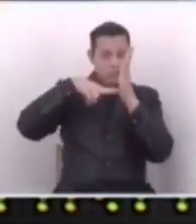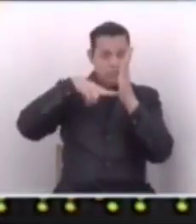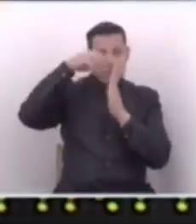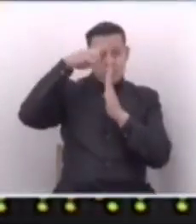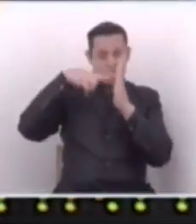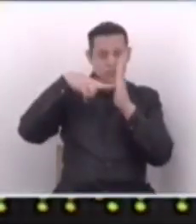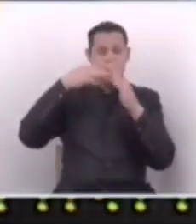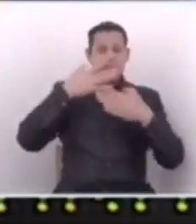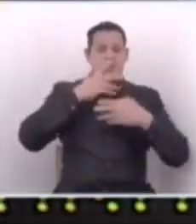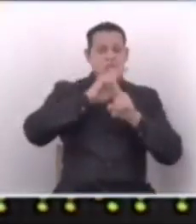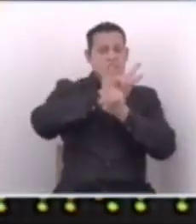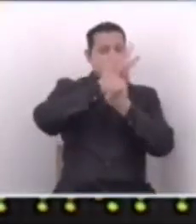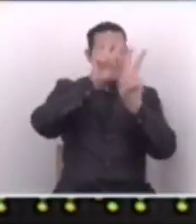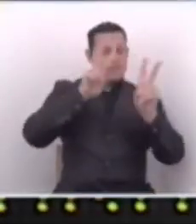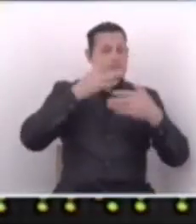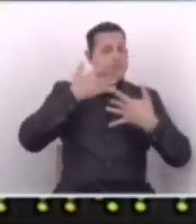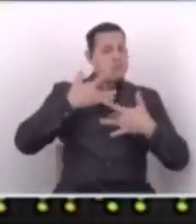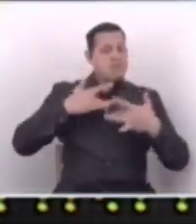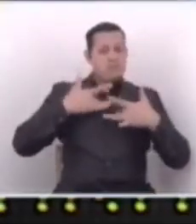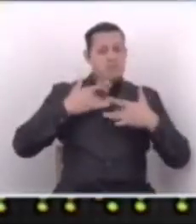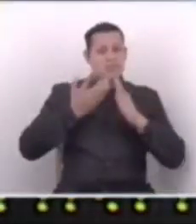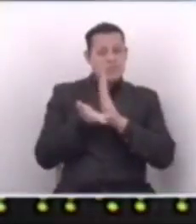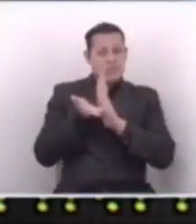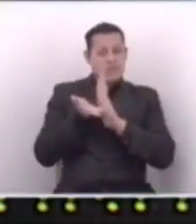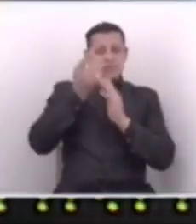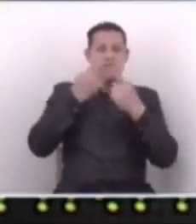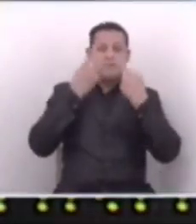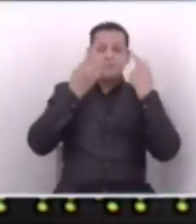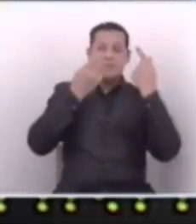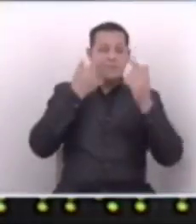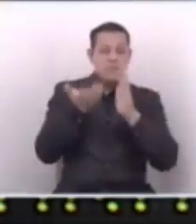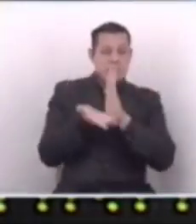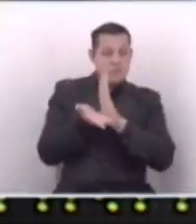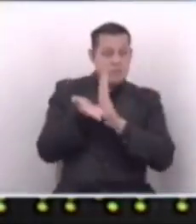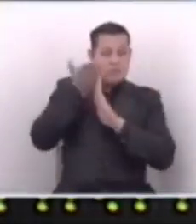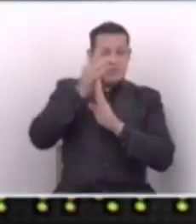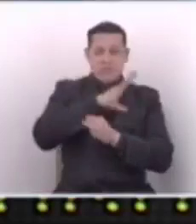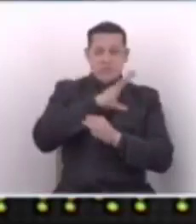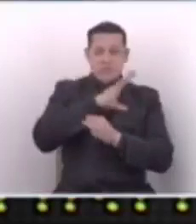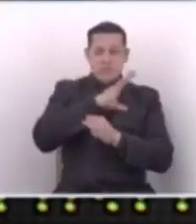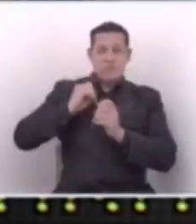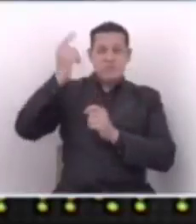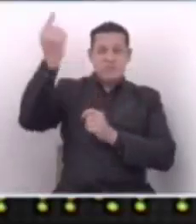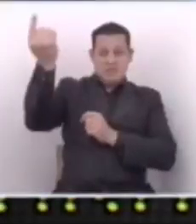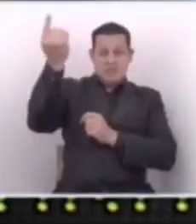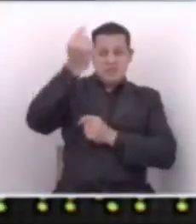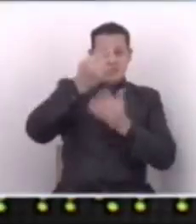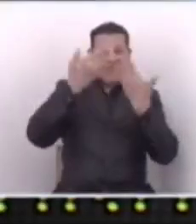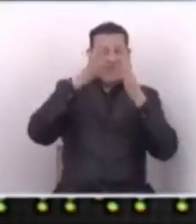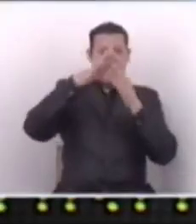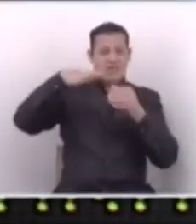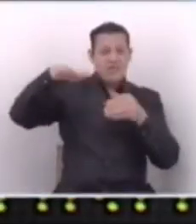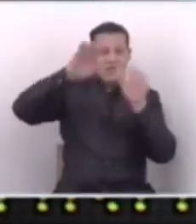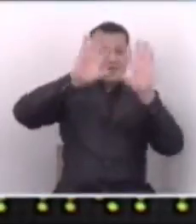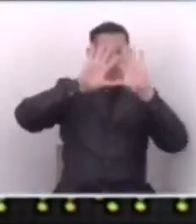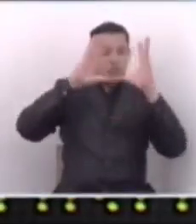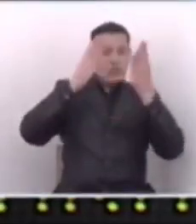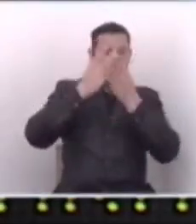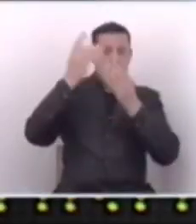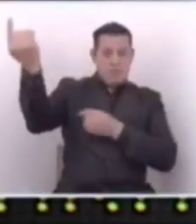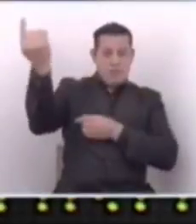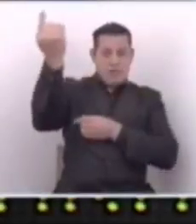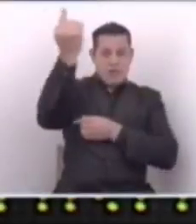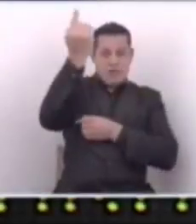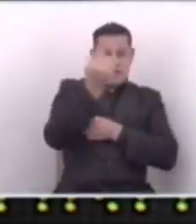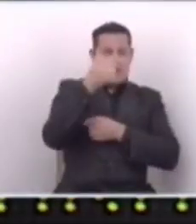con tranquilidad y sigamos ampliando las cifras de turistas y de salvadoreños del exterior, que están regresando a invertir,